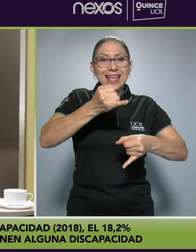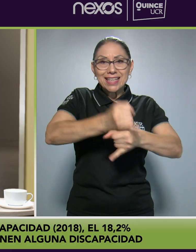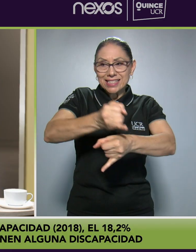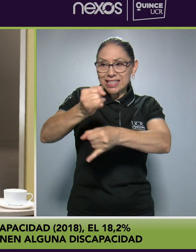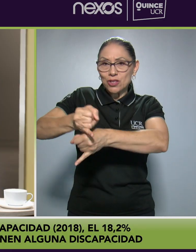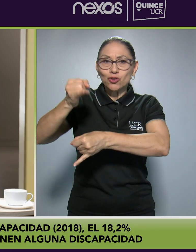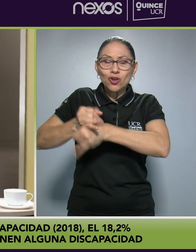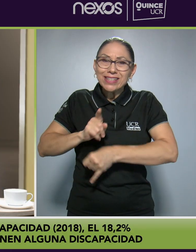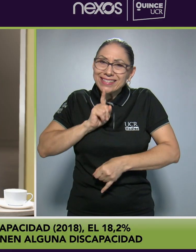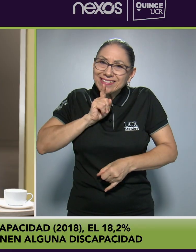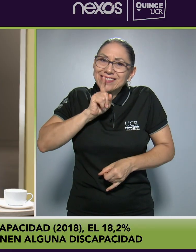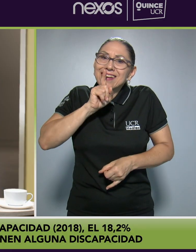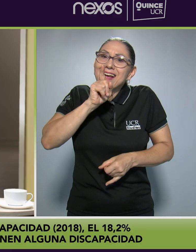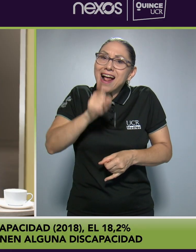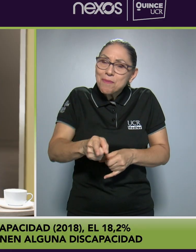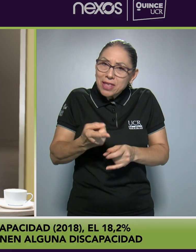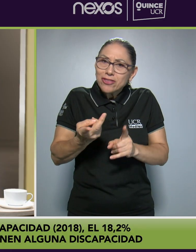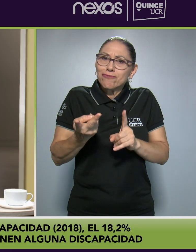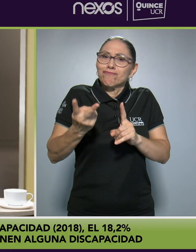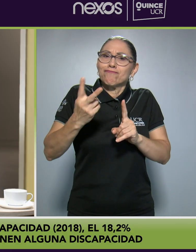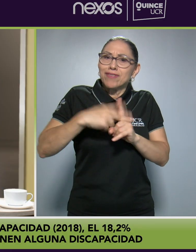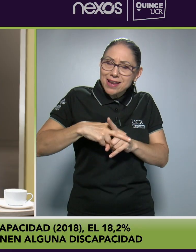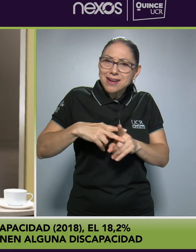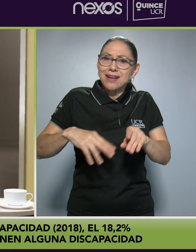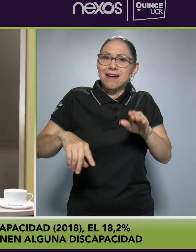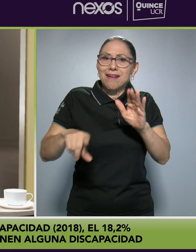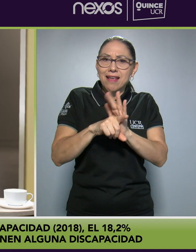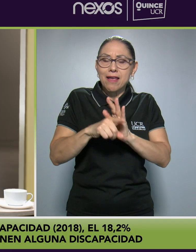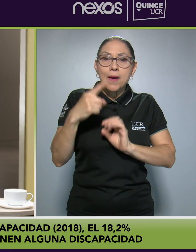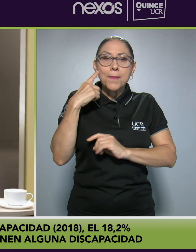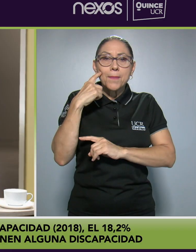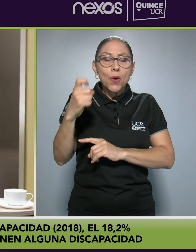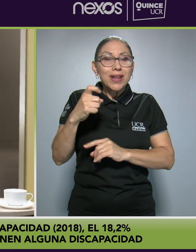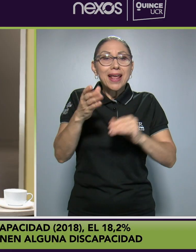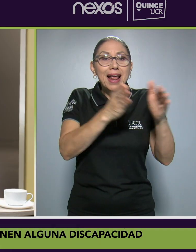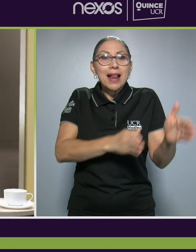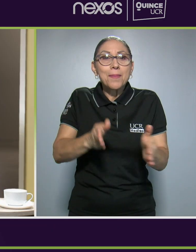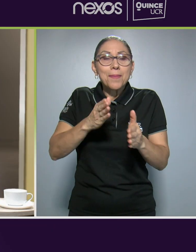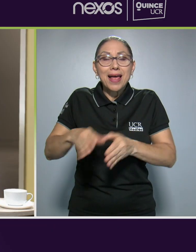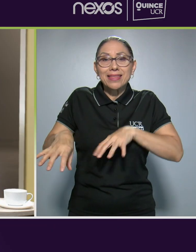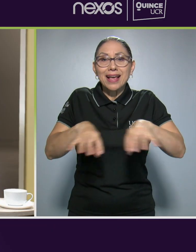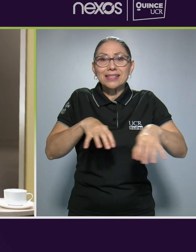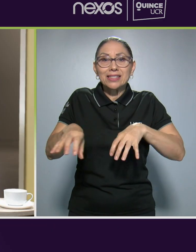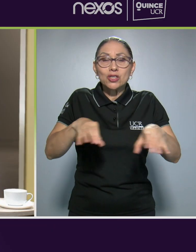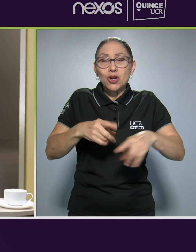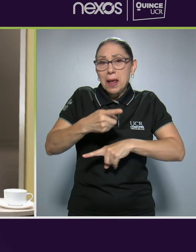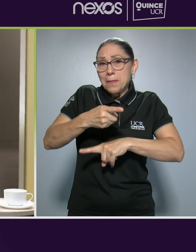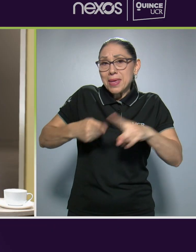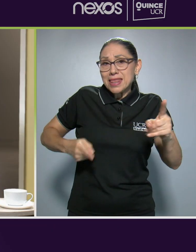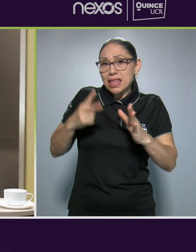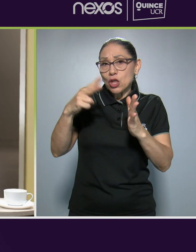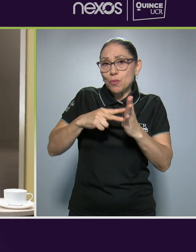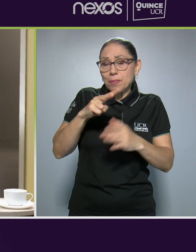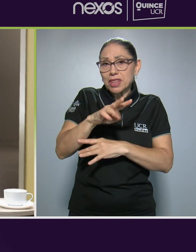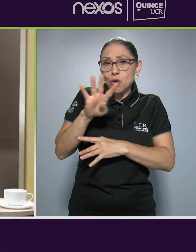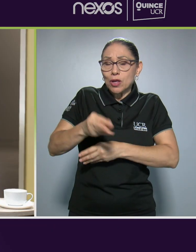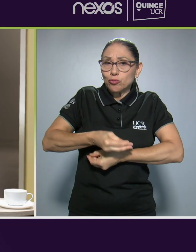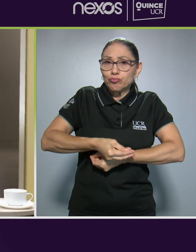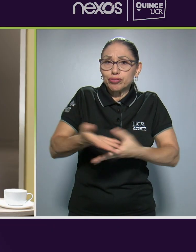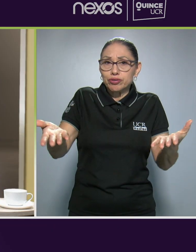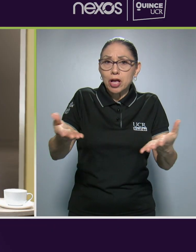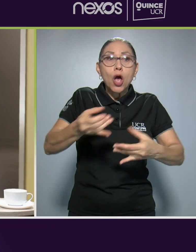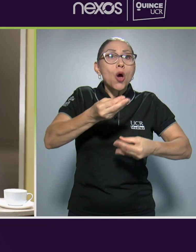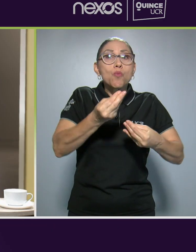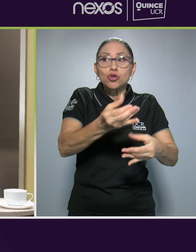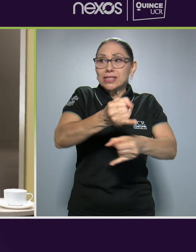la camiseta, ¿verdad? Porque el plan de acción se lanza a mediados del 2024 y muchas instituciones se pusieron metas